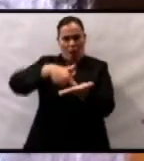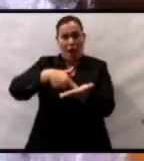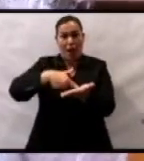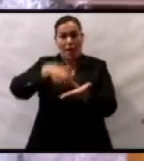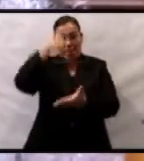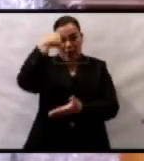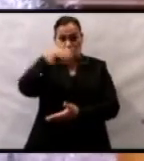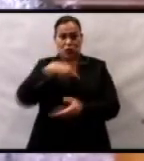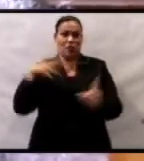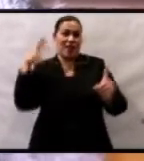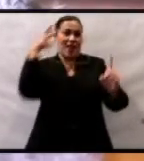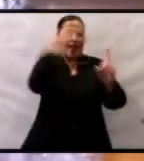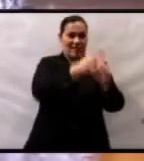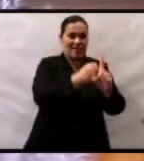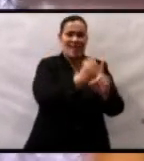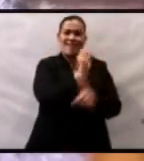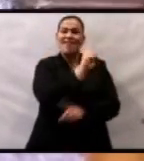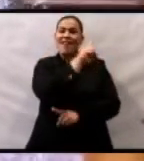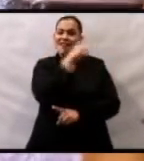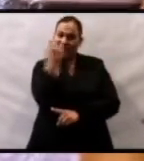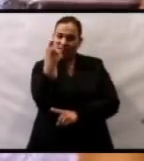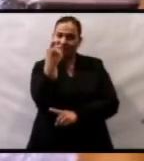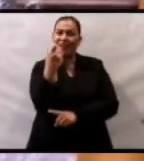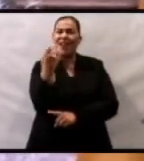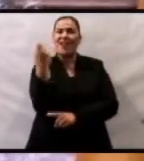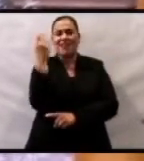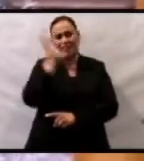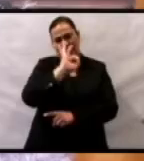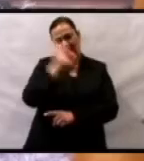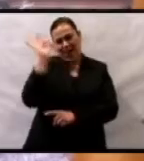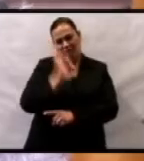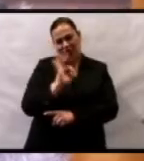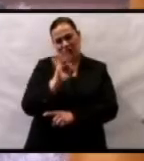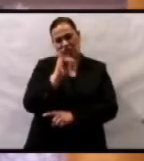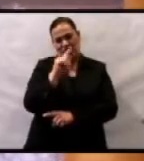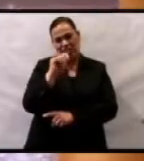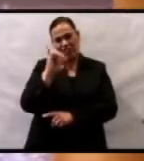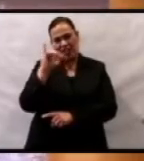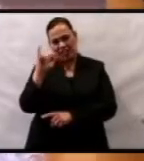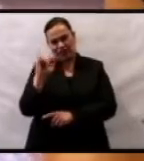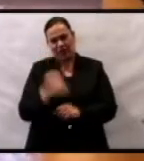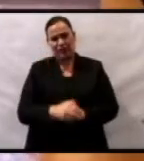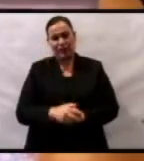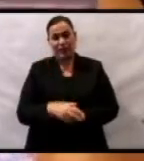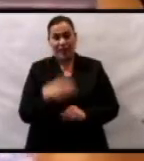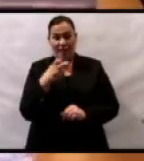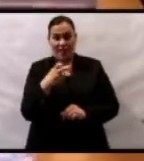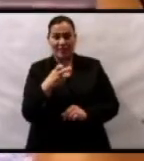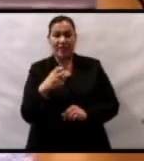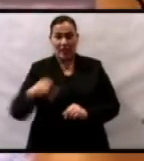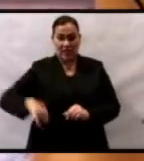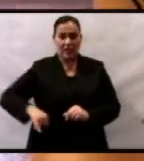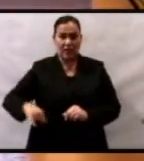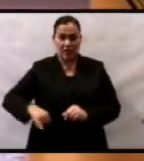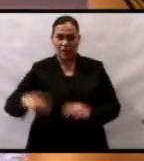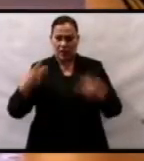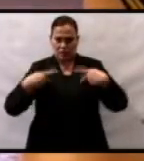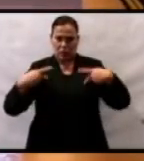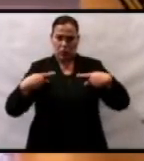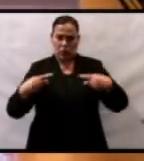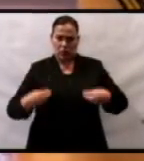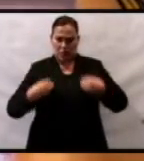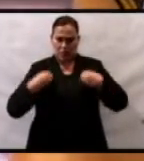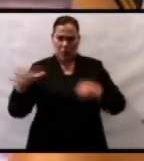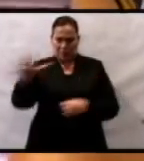alcanzado el 100 en la calificación del ITEI. El gran interés de los ciudadanos y otros